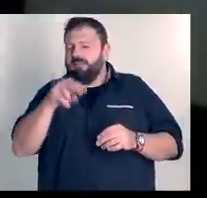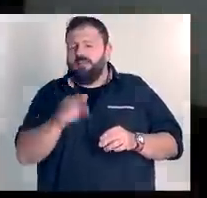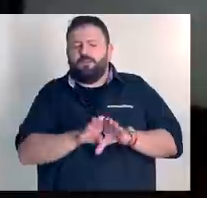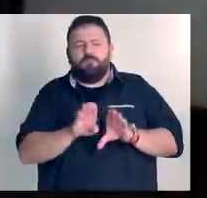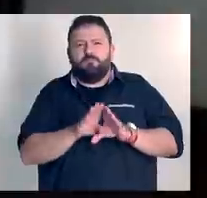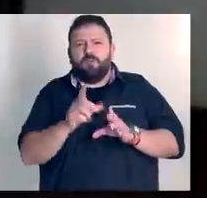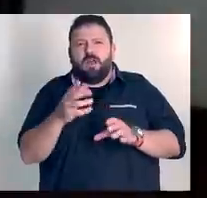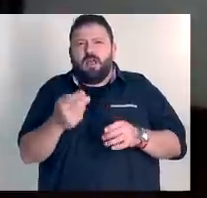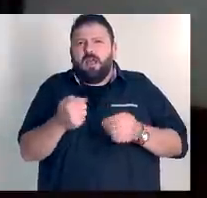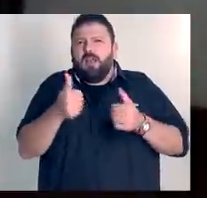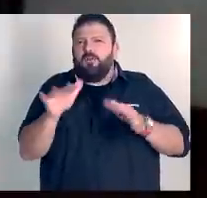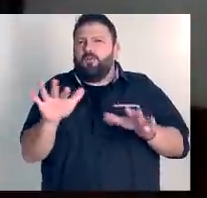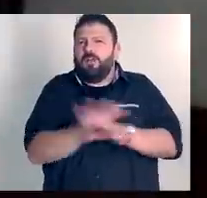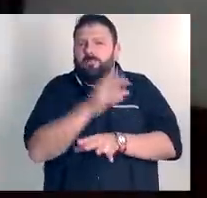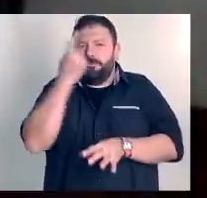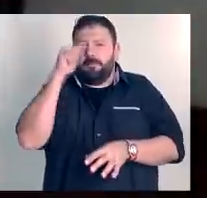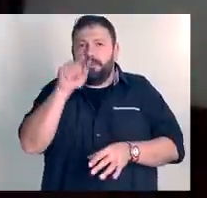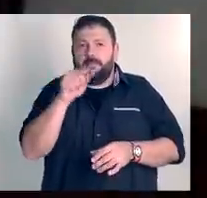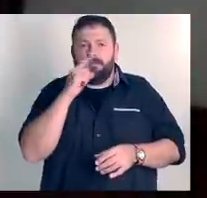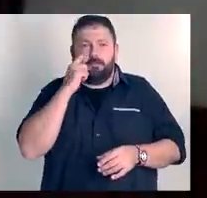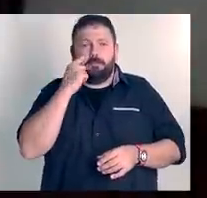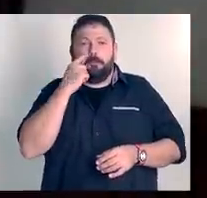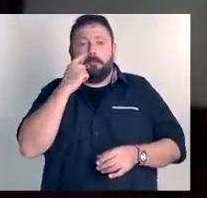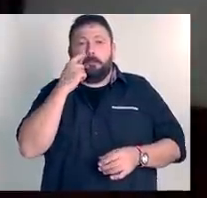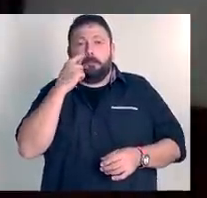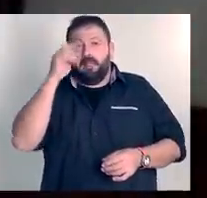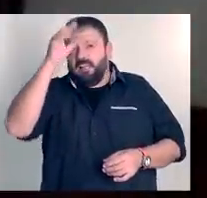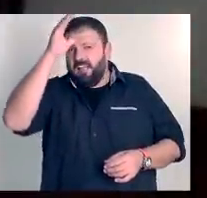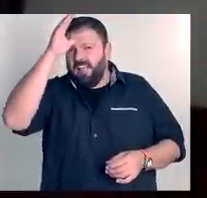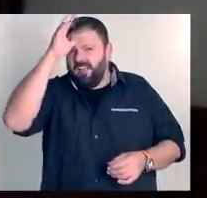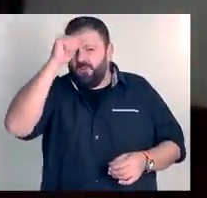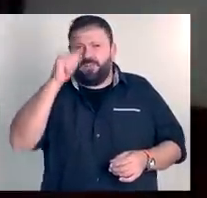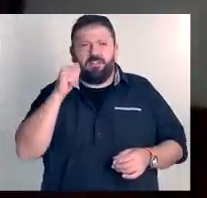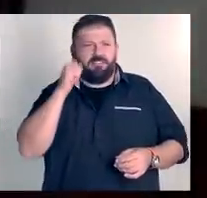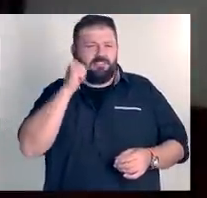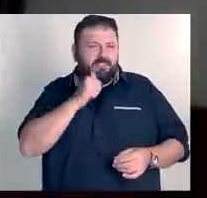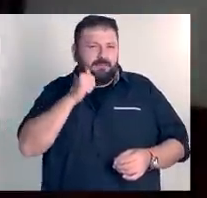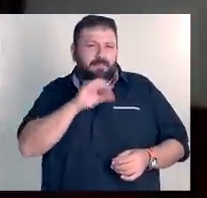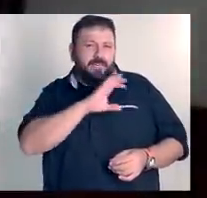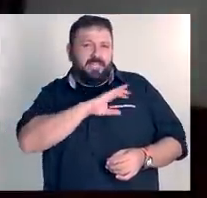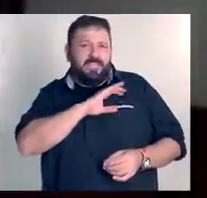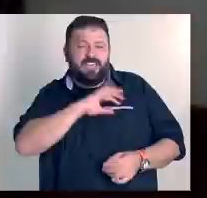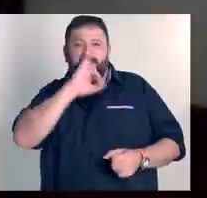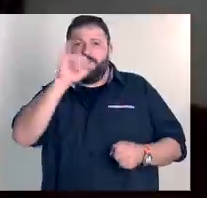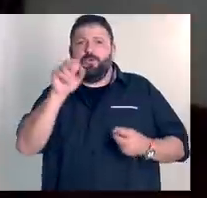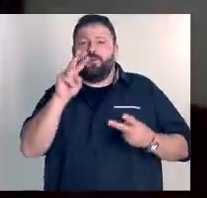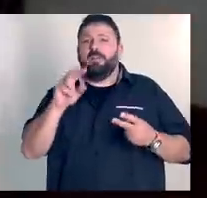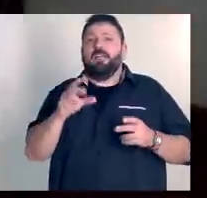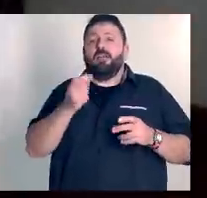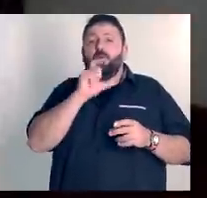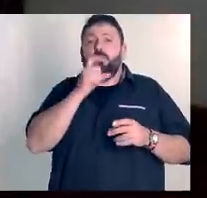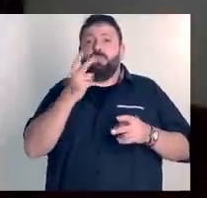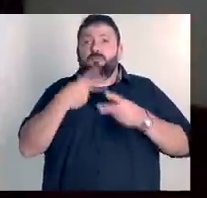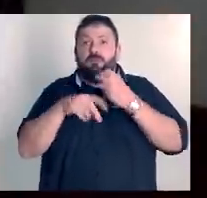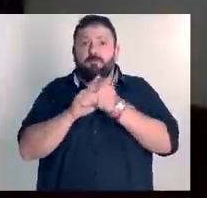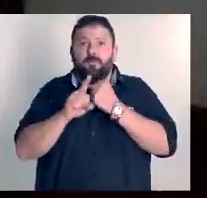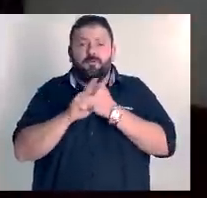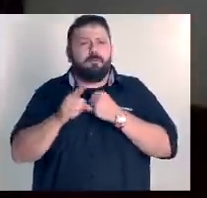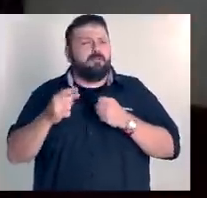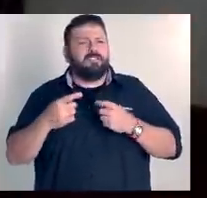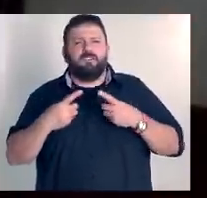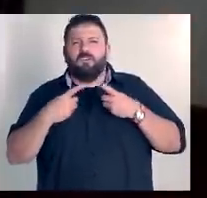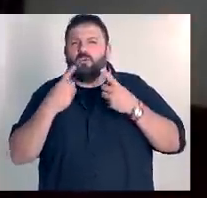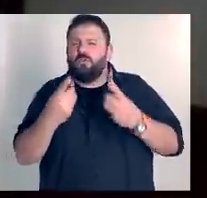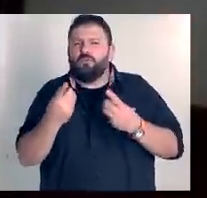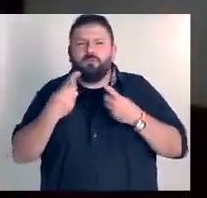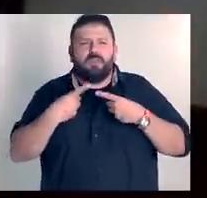impresionante. Acuérdense que como decía nuestro querido Jorge, las crisis nos gritan oportunidad, así que